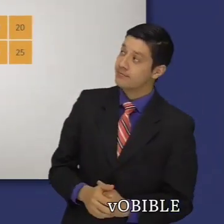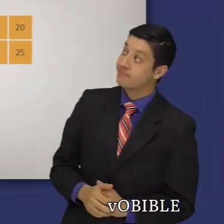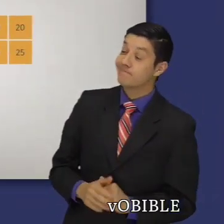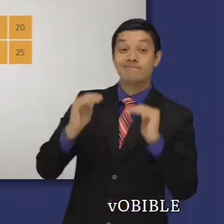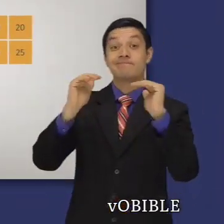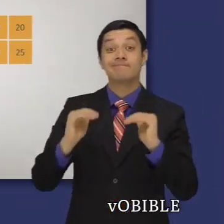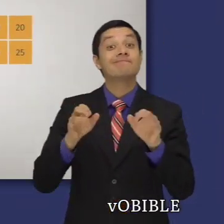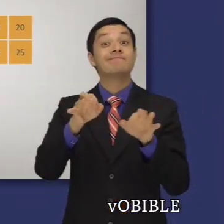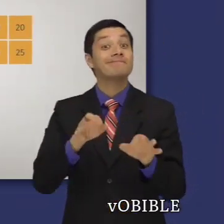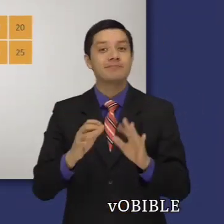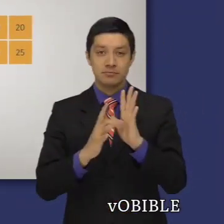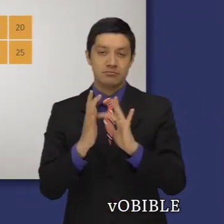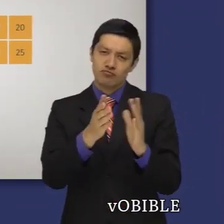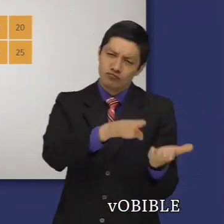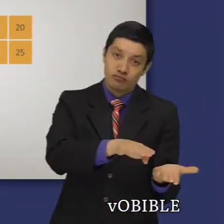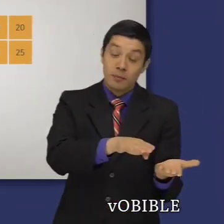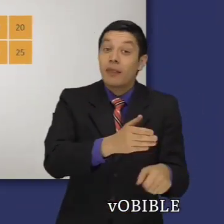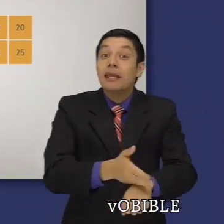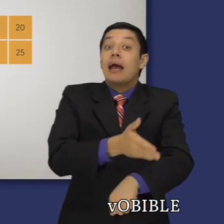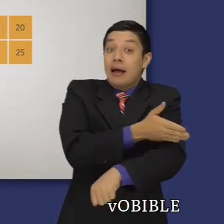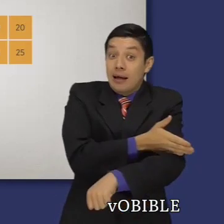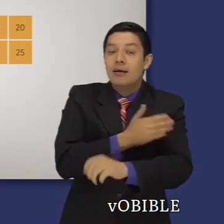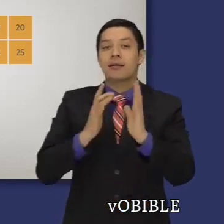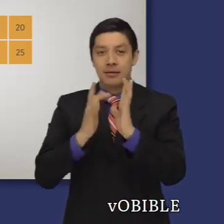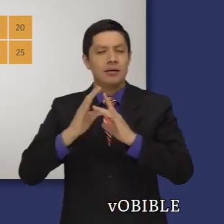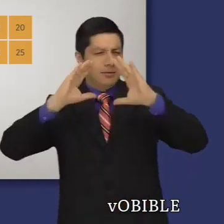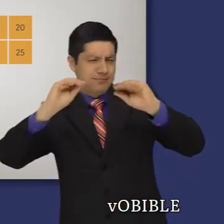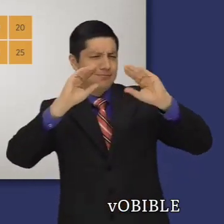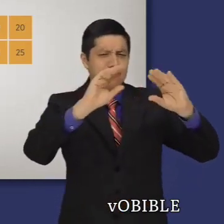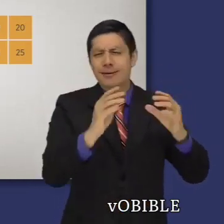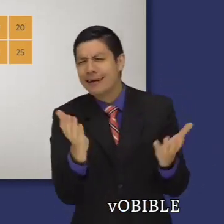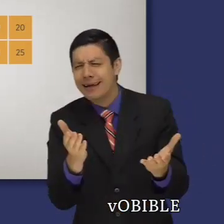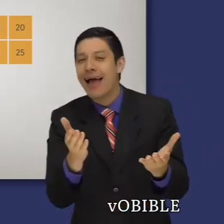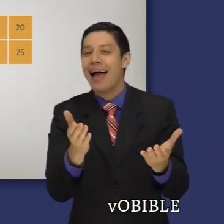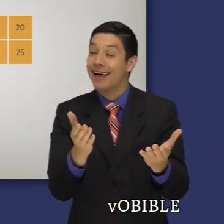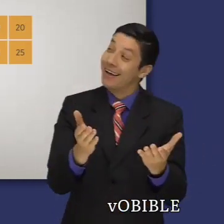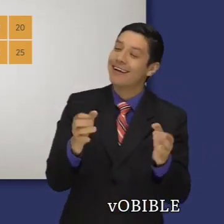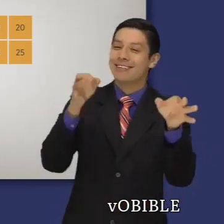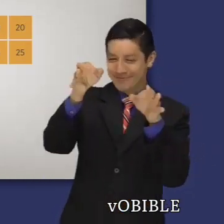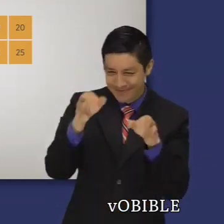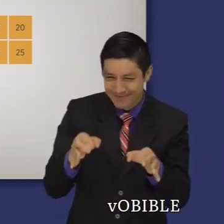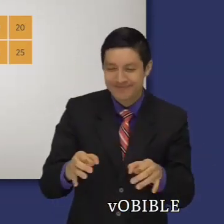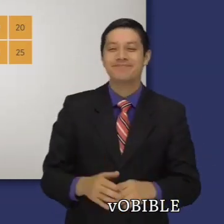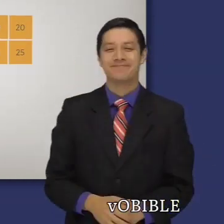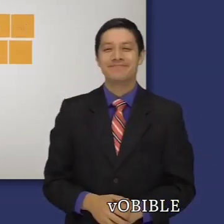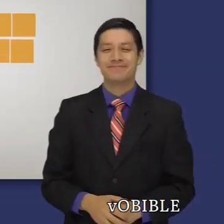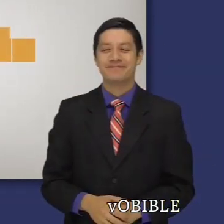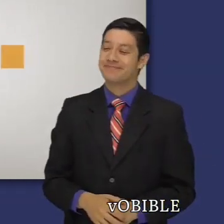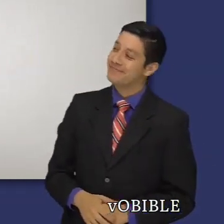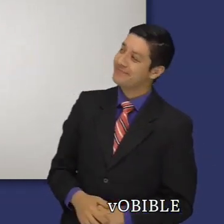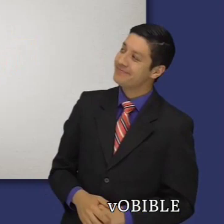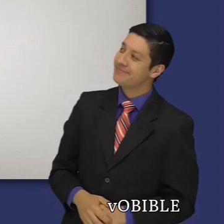capítulo 19, Mateo dirige su atención a los últimos días del ministerio de Jesús y por lo general narra los acontecimientos en